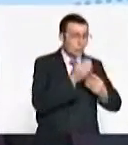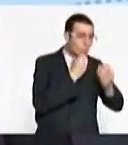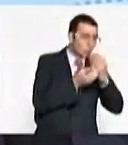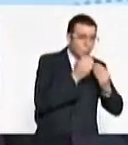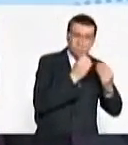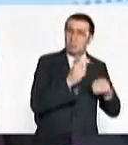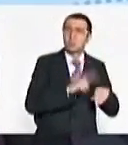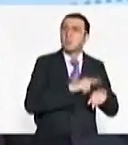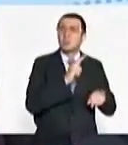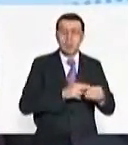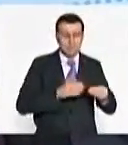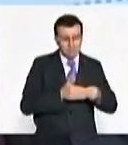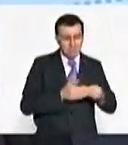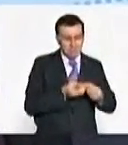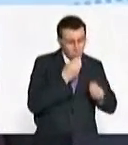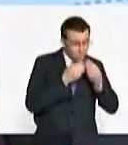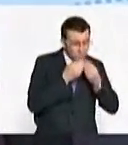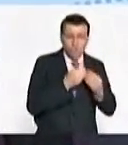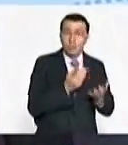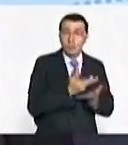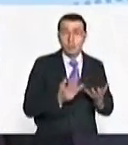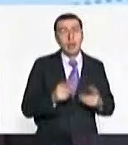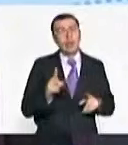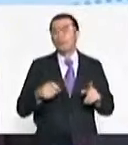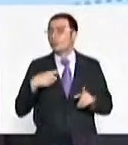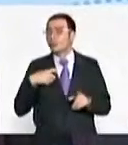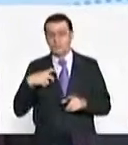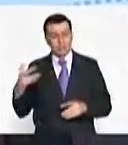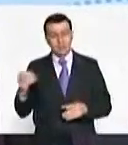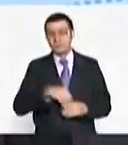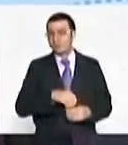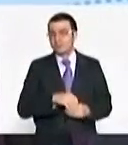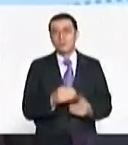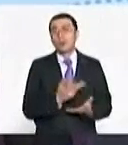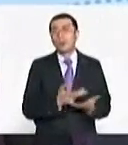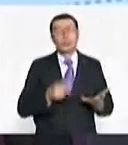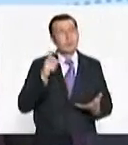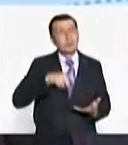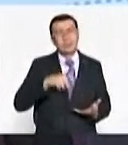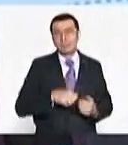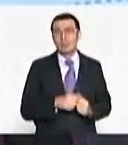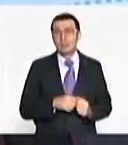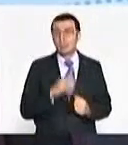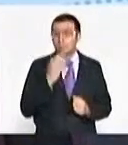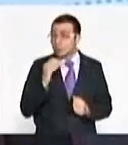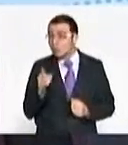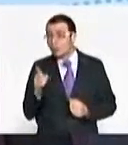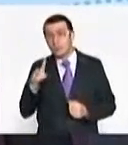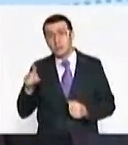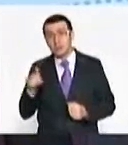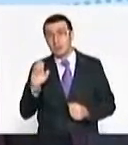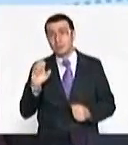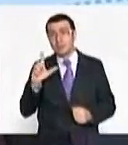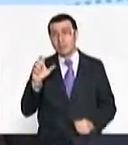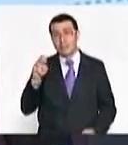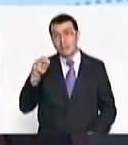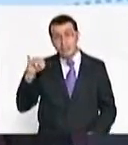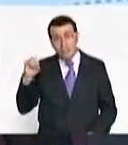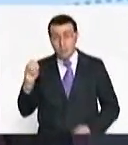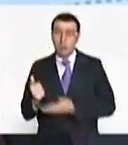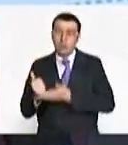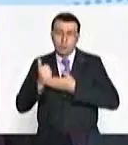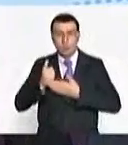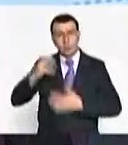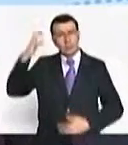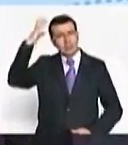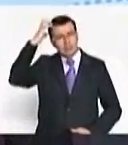así intentemos nutrirnos muy bien, carecen de ciertos minerales que son fundamentales. Un ejemplo, el selenio es indispensable para el funcionamiento cerebral